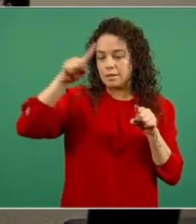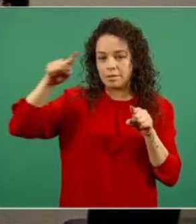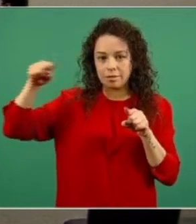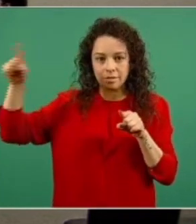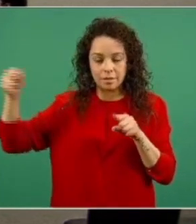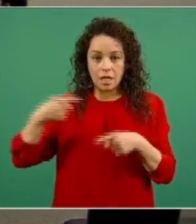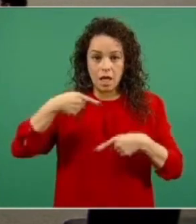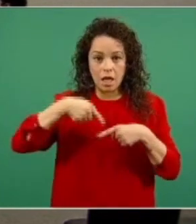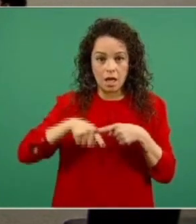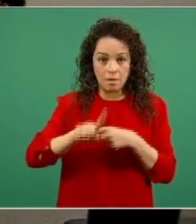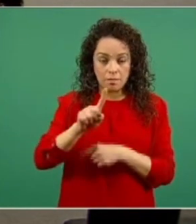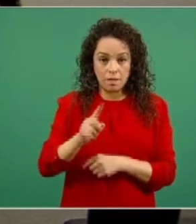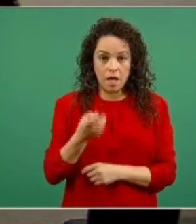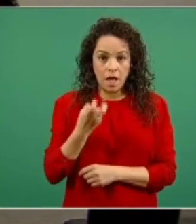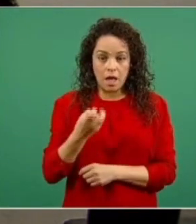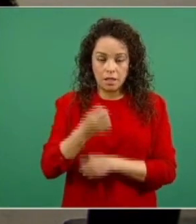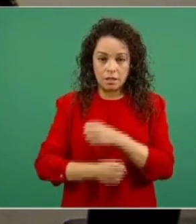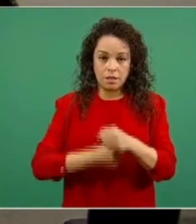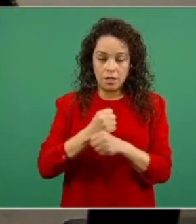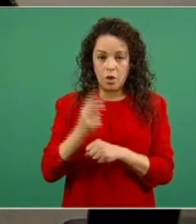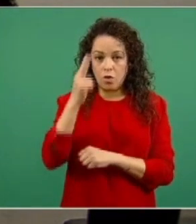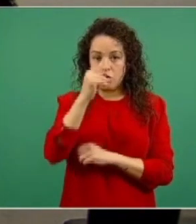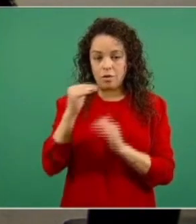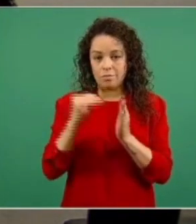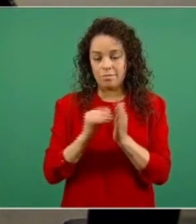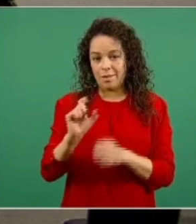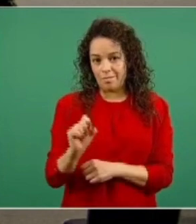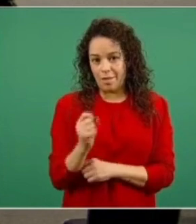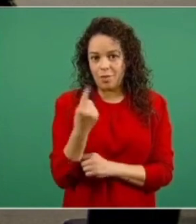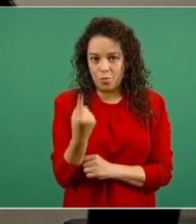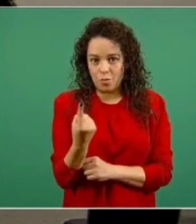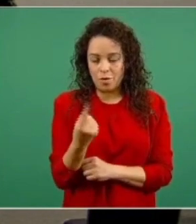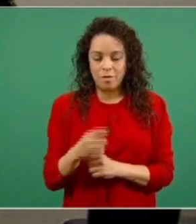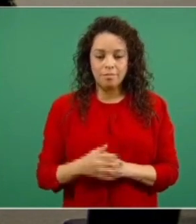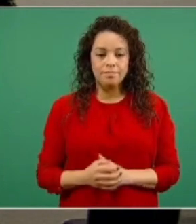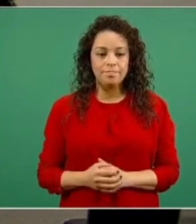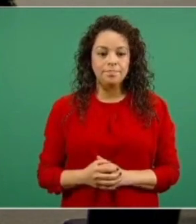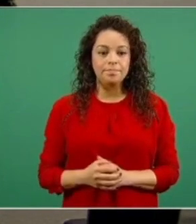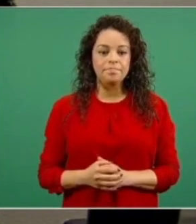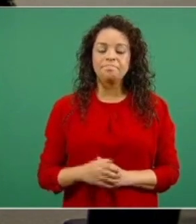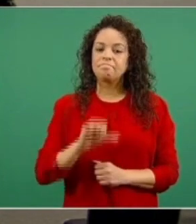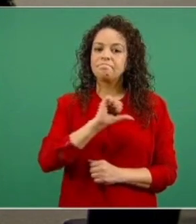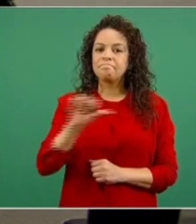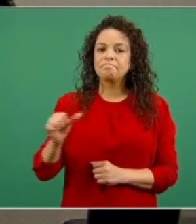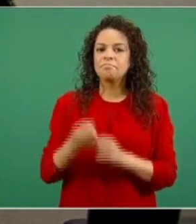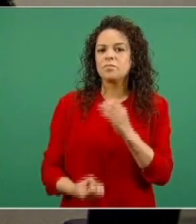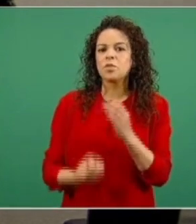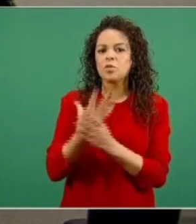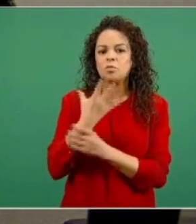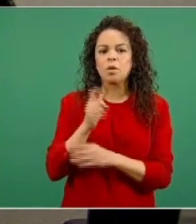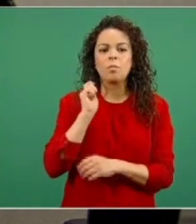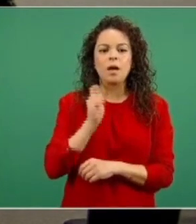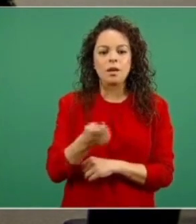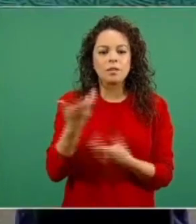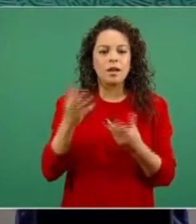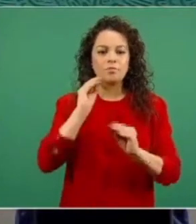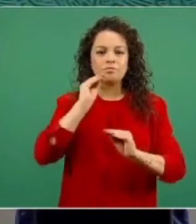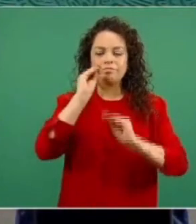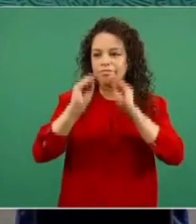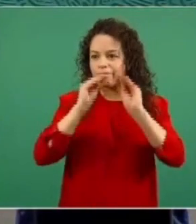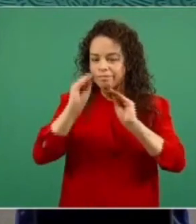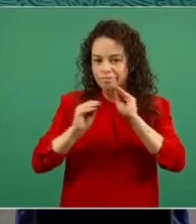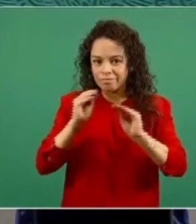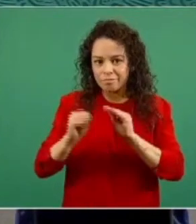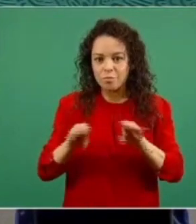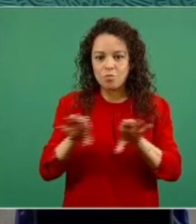en este 2021, estamos con esta nueva arquitectura